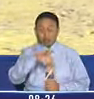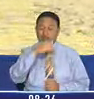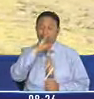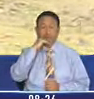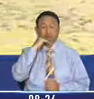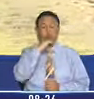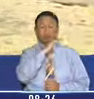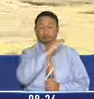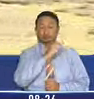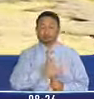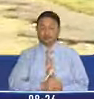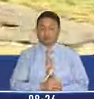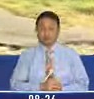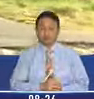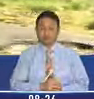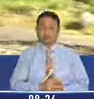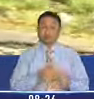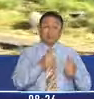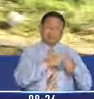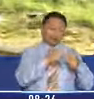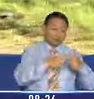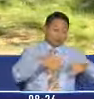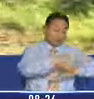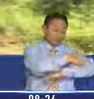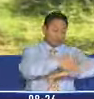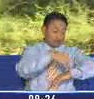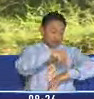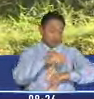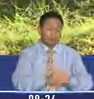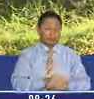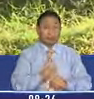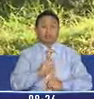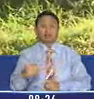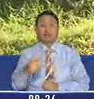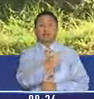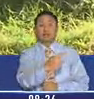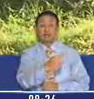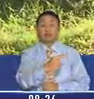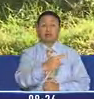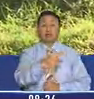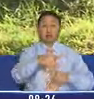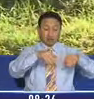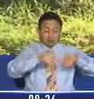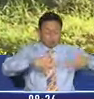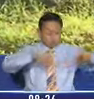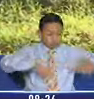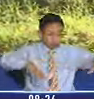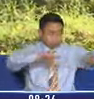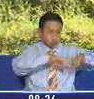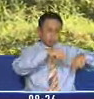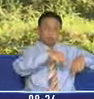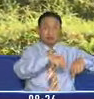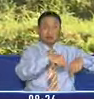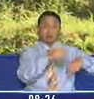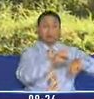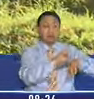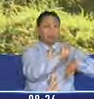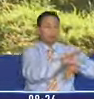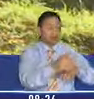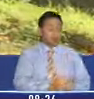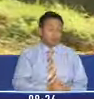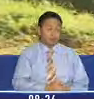Gracias, mi vecino. Bueno, aparte del mal estado de las vías, también tienen el problema con los predios que obviamente pues están abandonados. Esto genera también